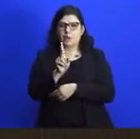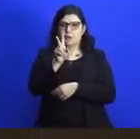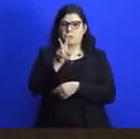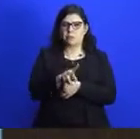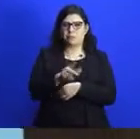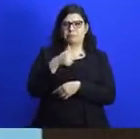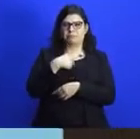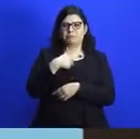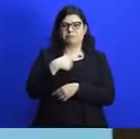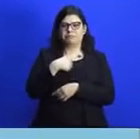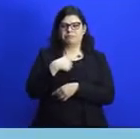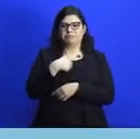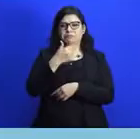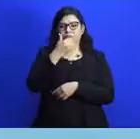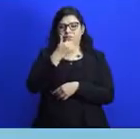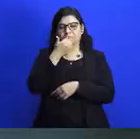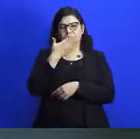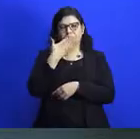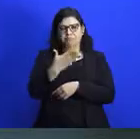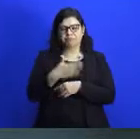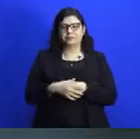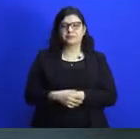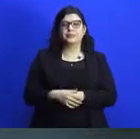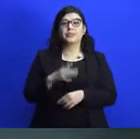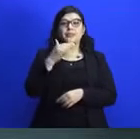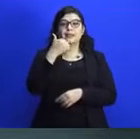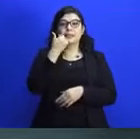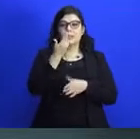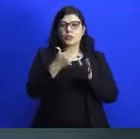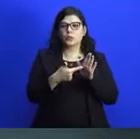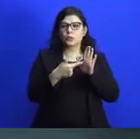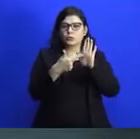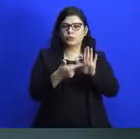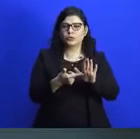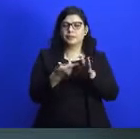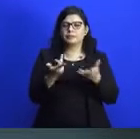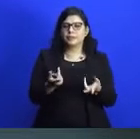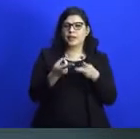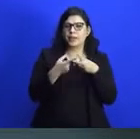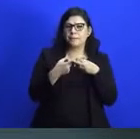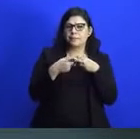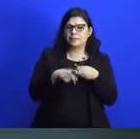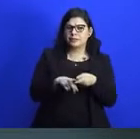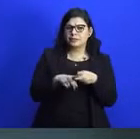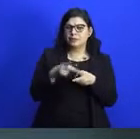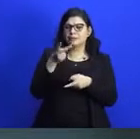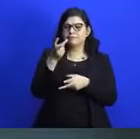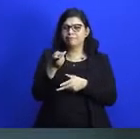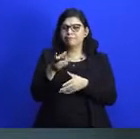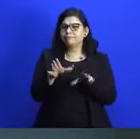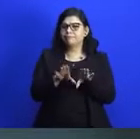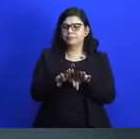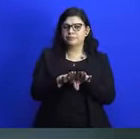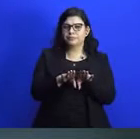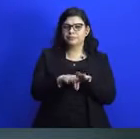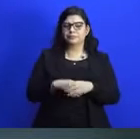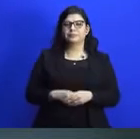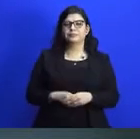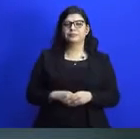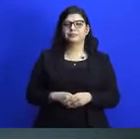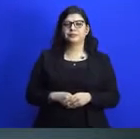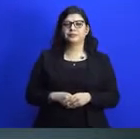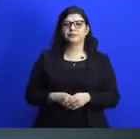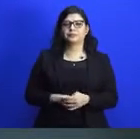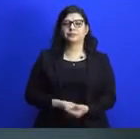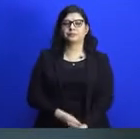alumno. Entonces les quiero enseñar un poco de dónde empieza todo esto. Nosotros siempre